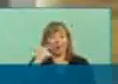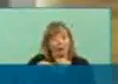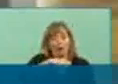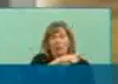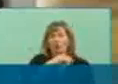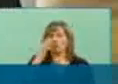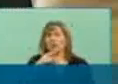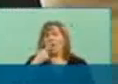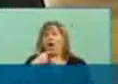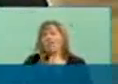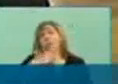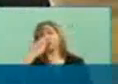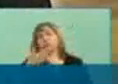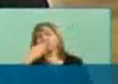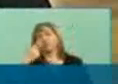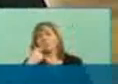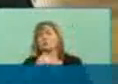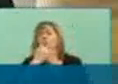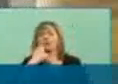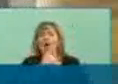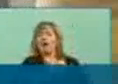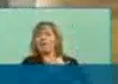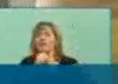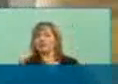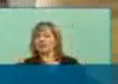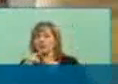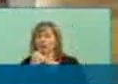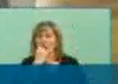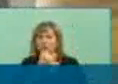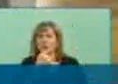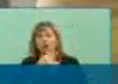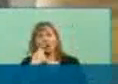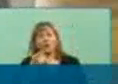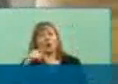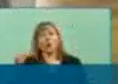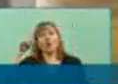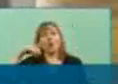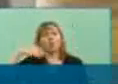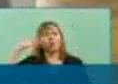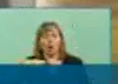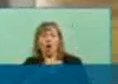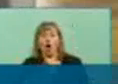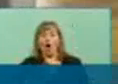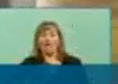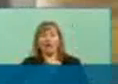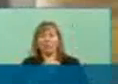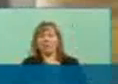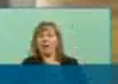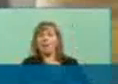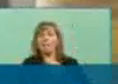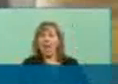hablan todos los días anunciándoles a ustedes las cosas horribles que va a hacer este gobierno,